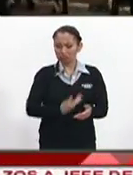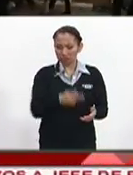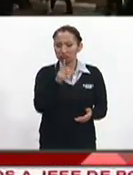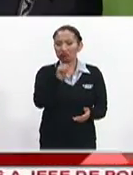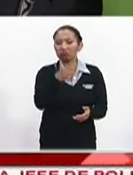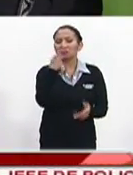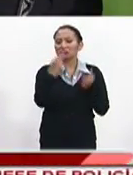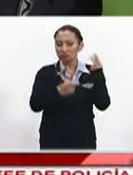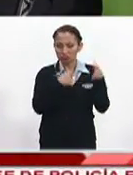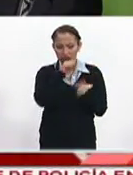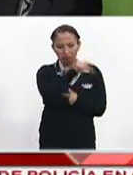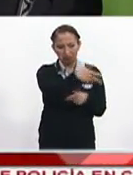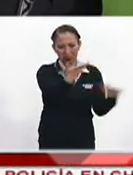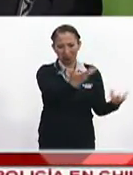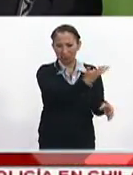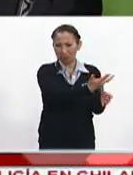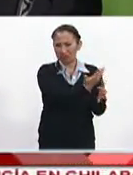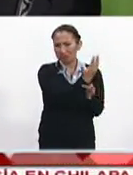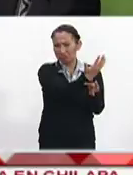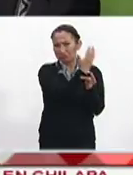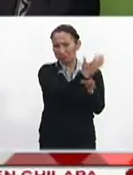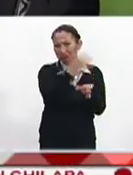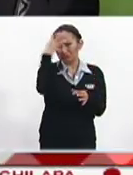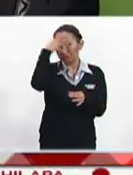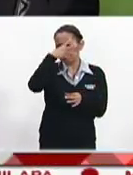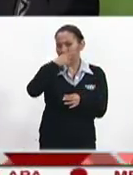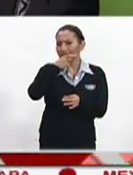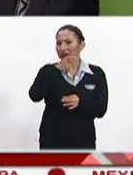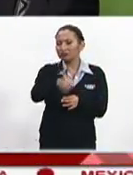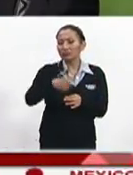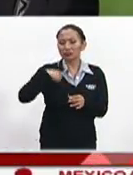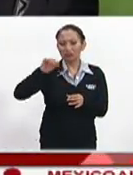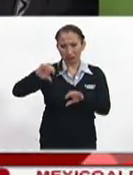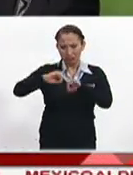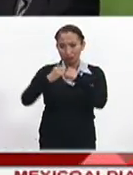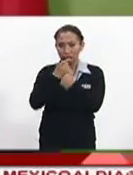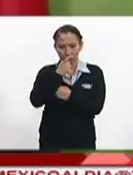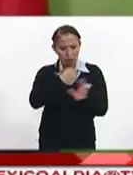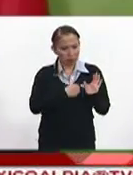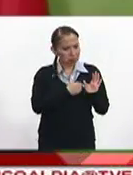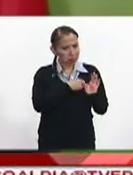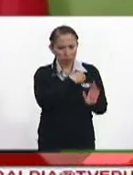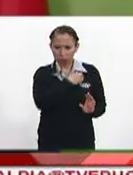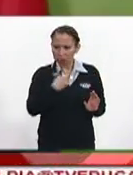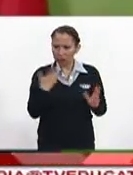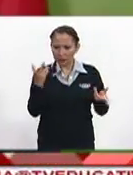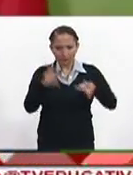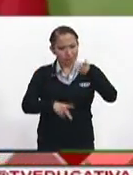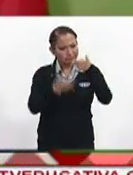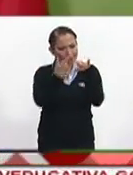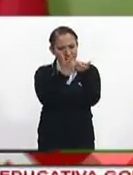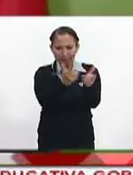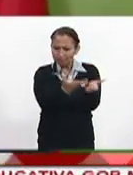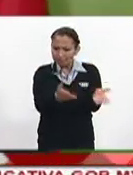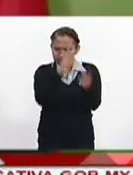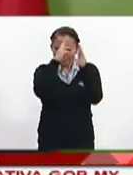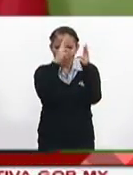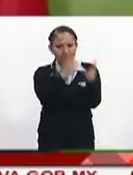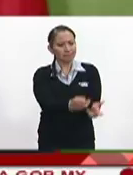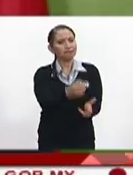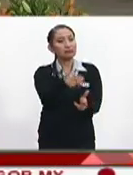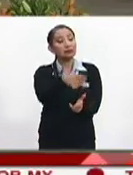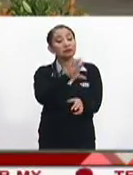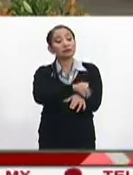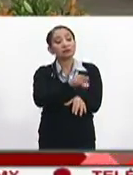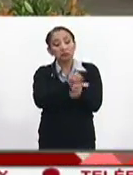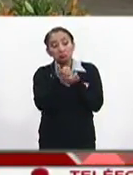Peña Nieto ante las acciones tomadas por su homólogo Donald Trump. Además, el organismo reiteró su compromiso de establecer un diálogo abierto y respetuoso, el